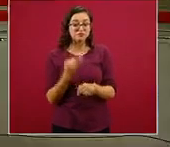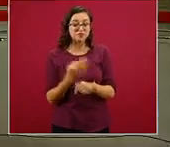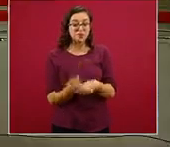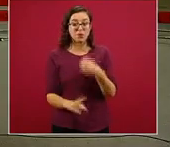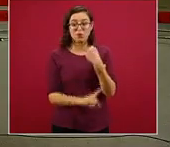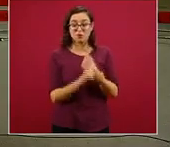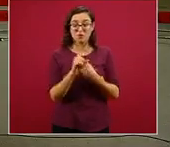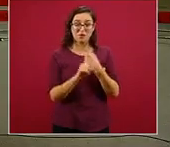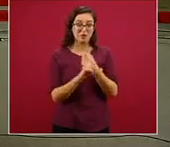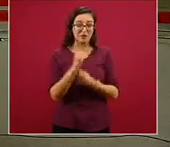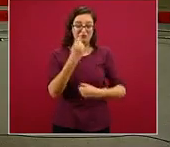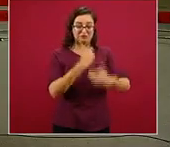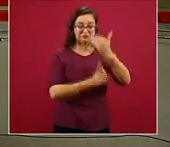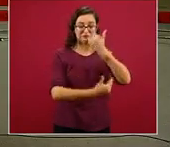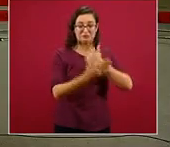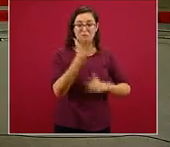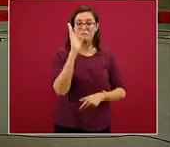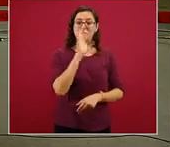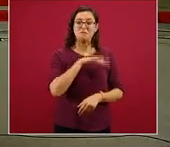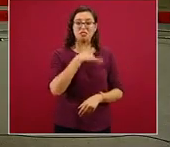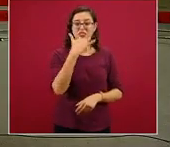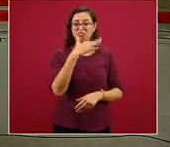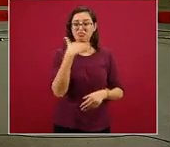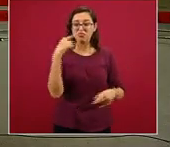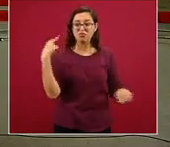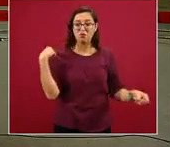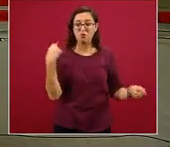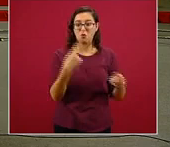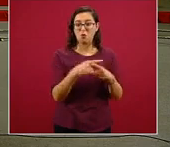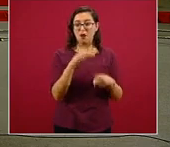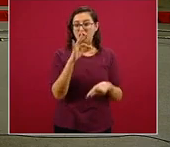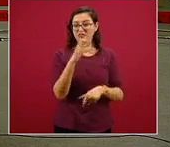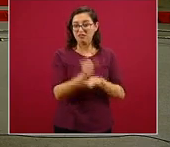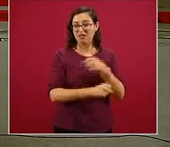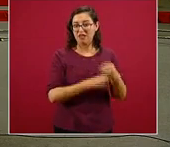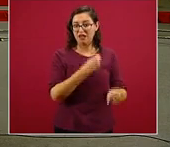nutrición que se impuso en México en los últimos 40 años. Adelante.